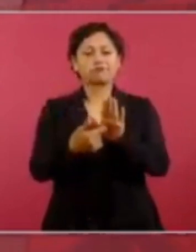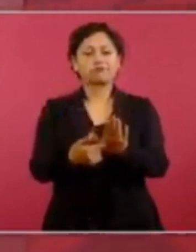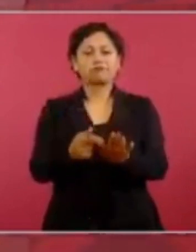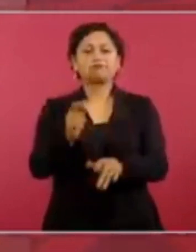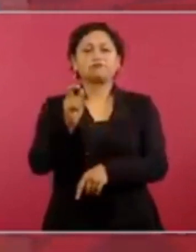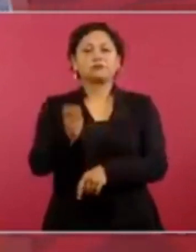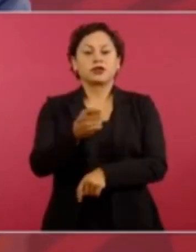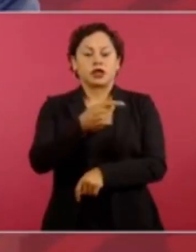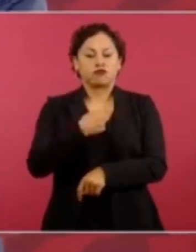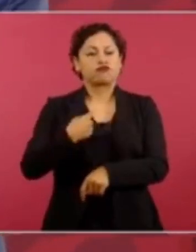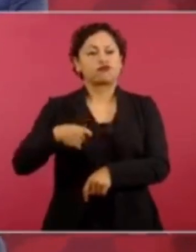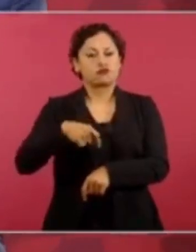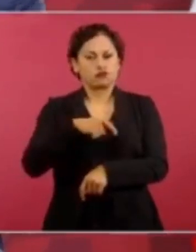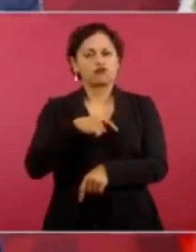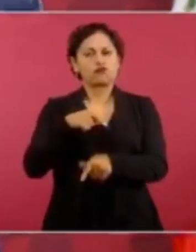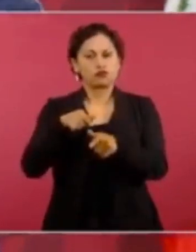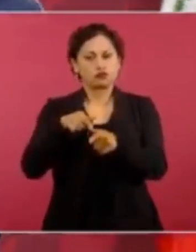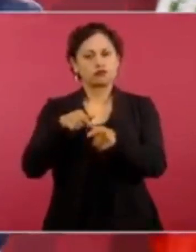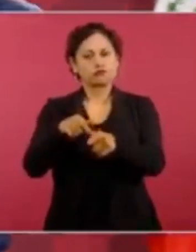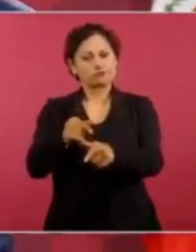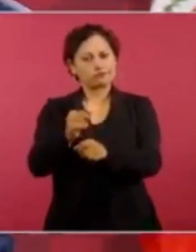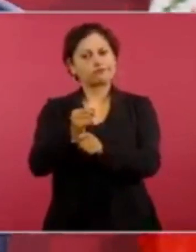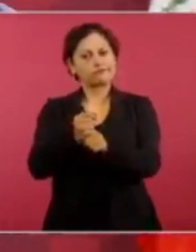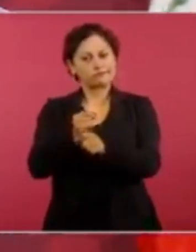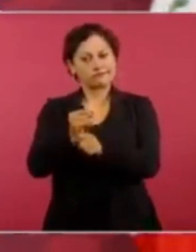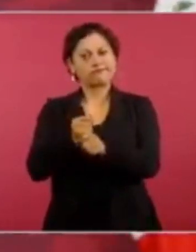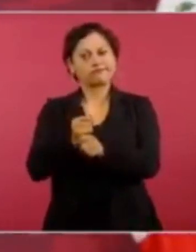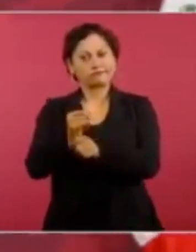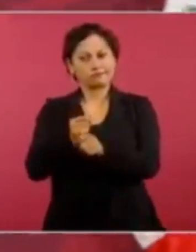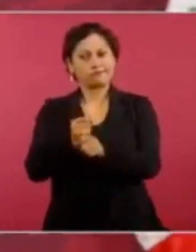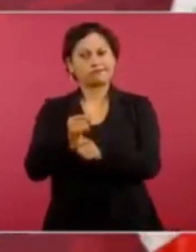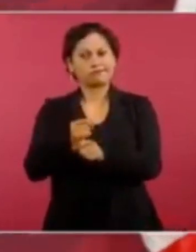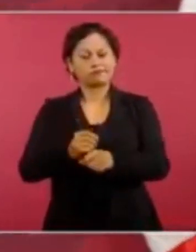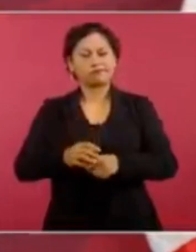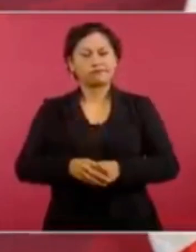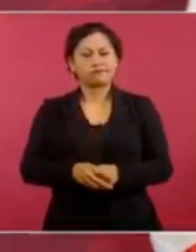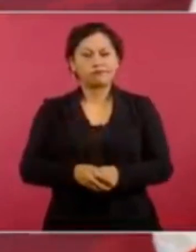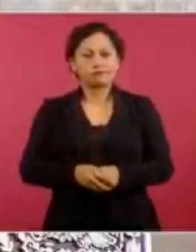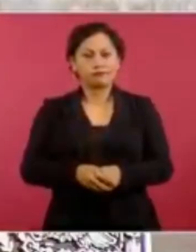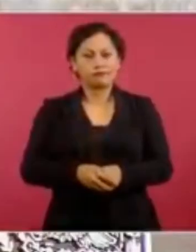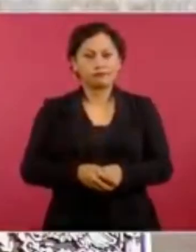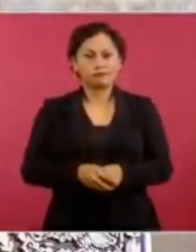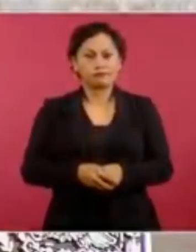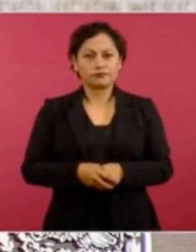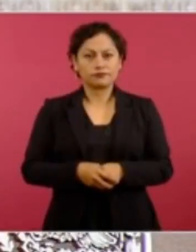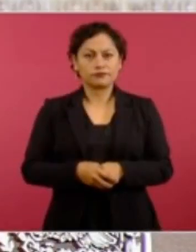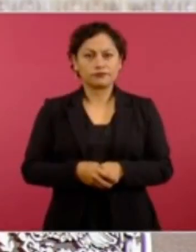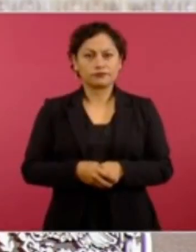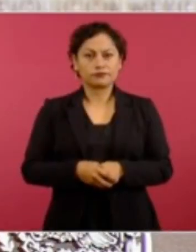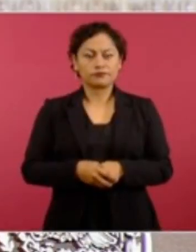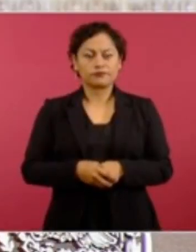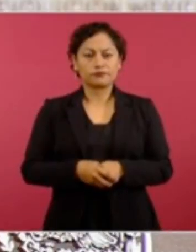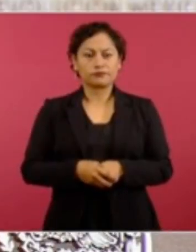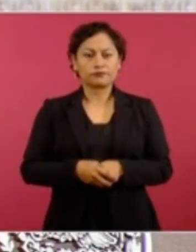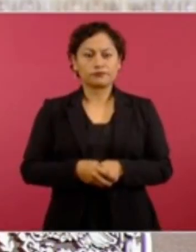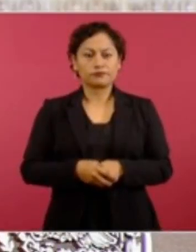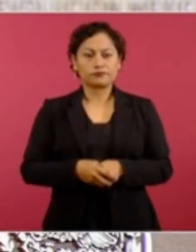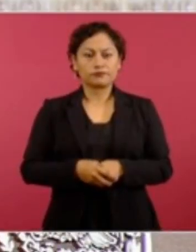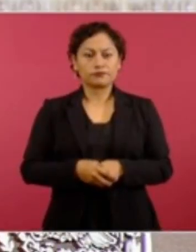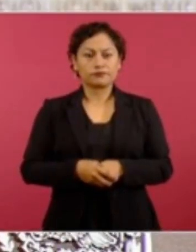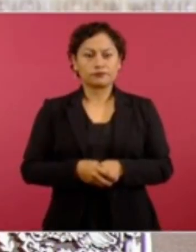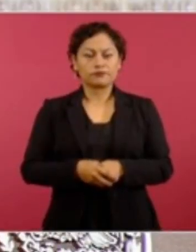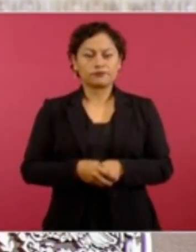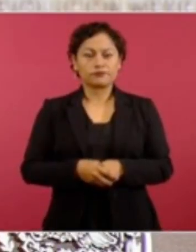a continuar con la investigación que se ha avanzado se está rompiendo el